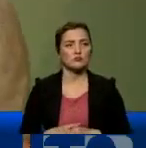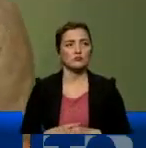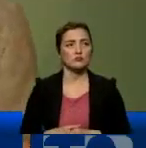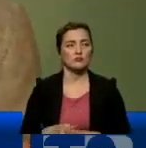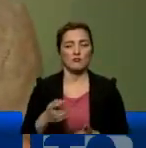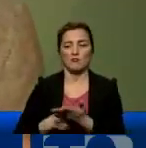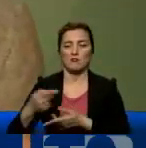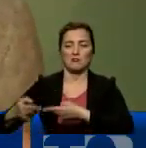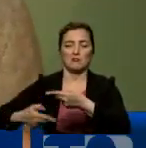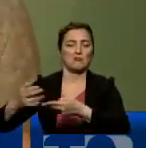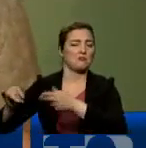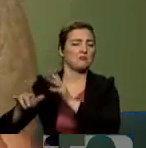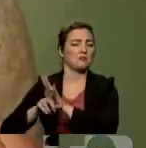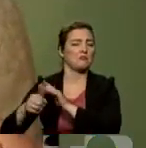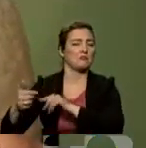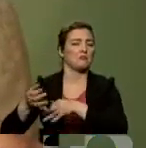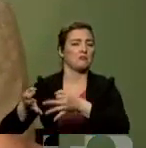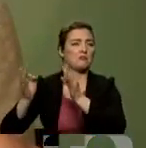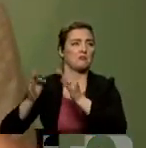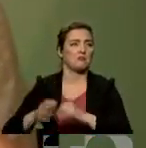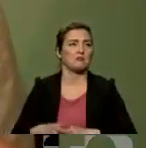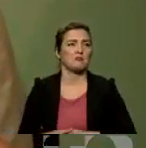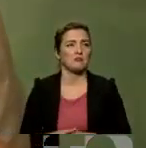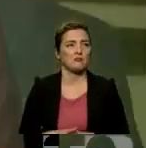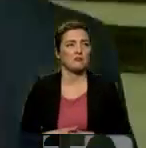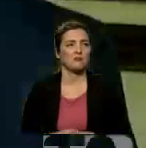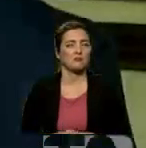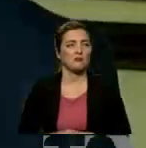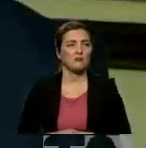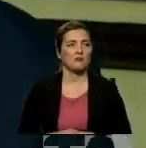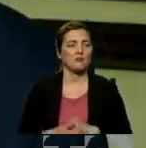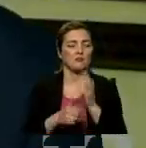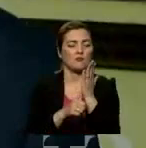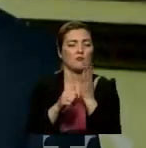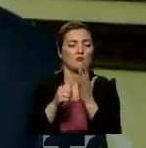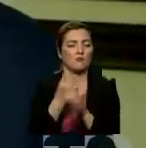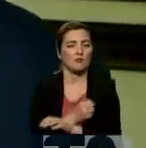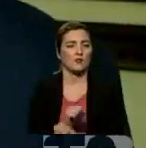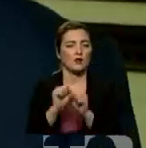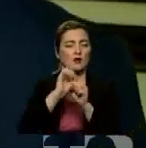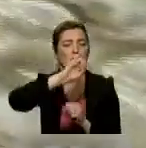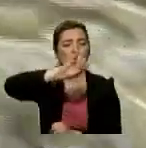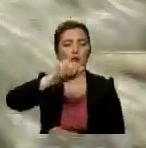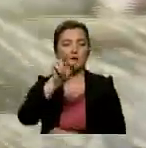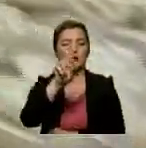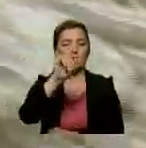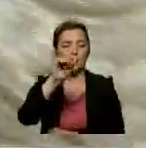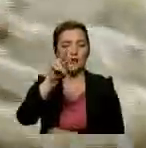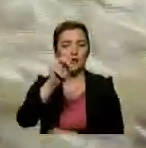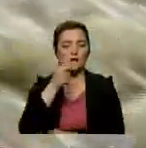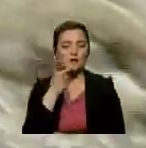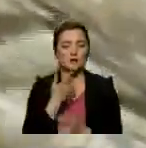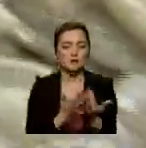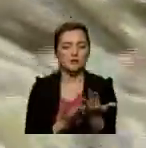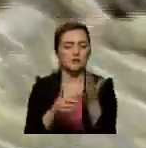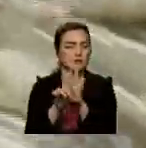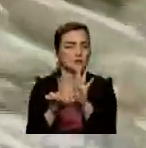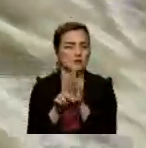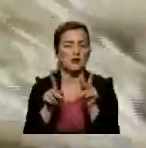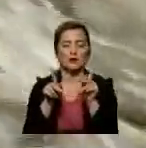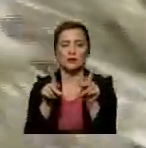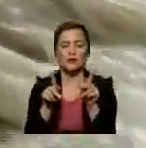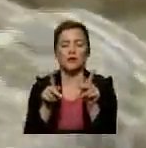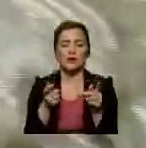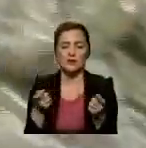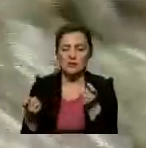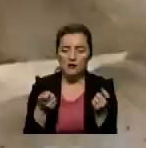dando otros mecanismos de ilegalidad también. El ministro de Defensa, Osvaldo Jarrín, dijo estar a la espera de leyes que le permitan